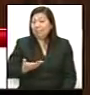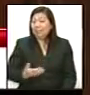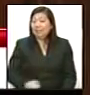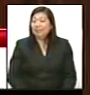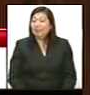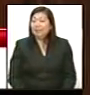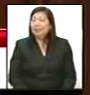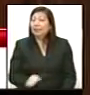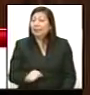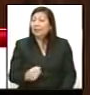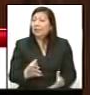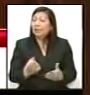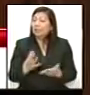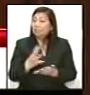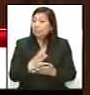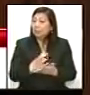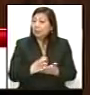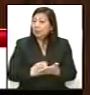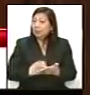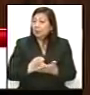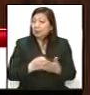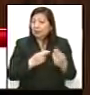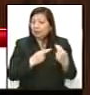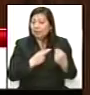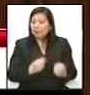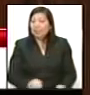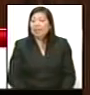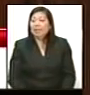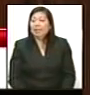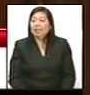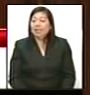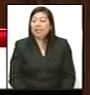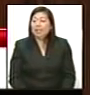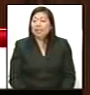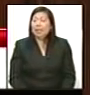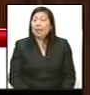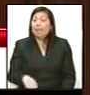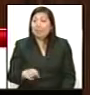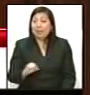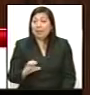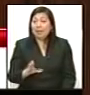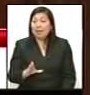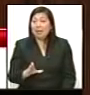si queremos reducir la responsabilidad penal de hoy